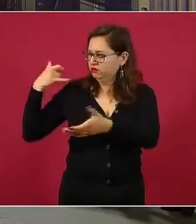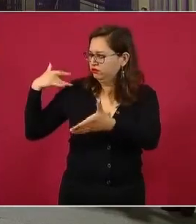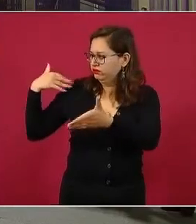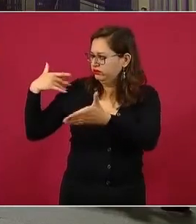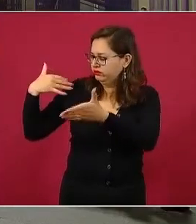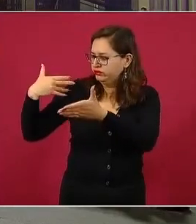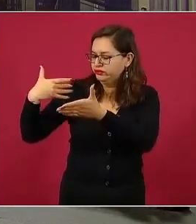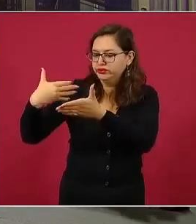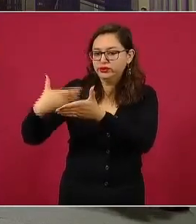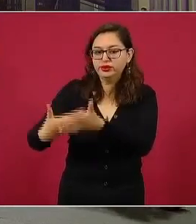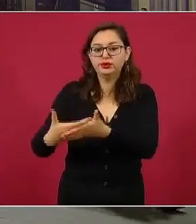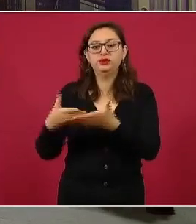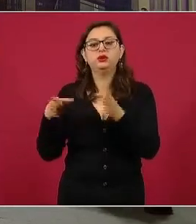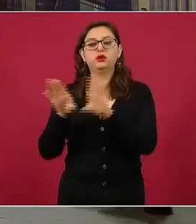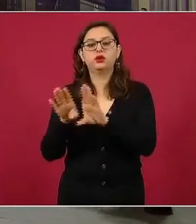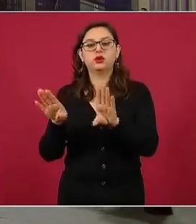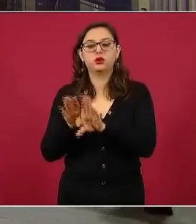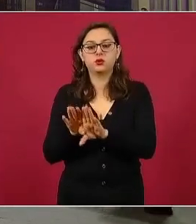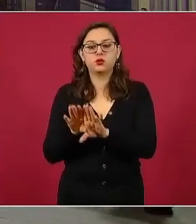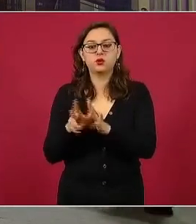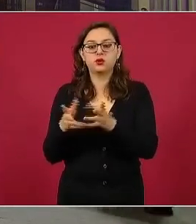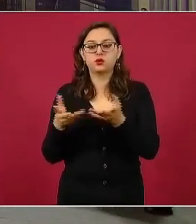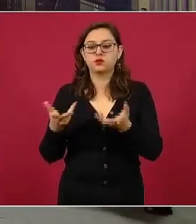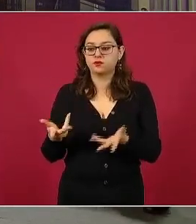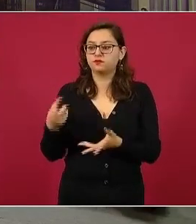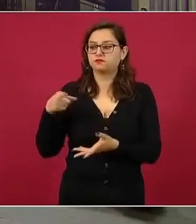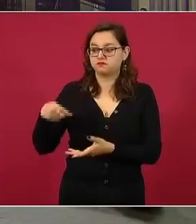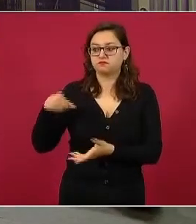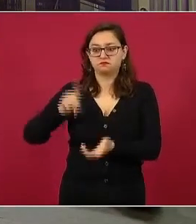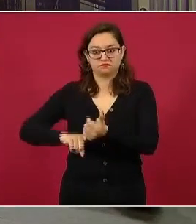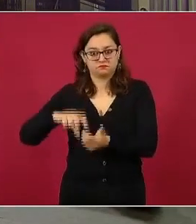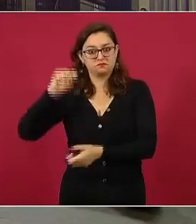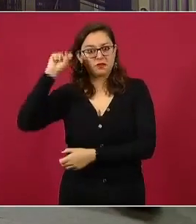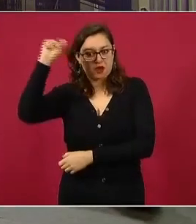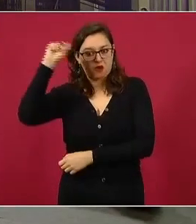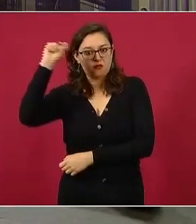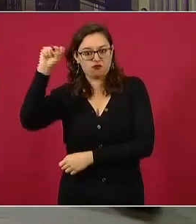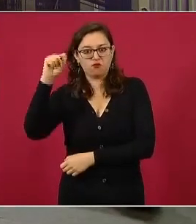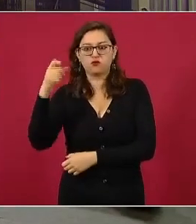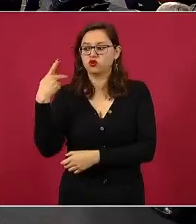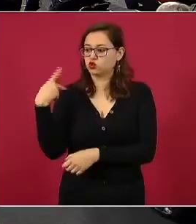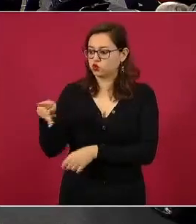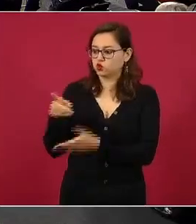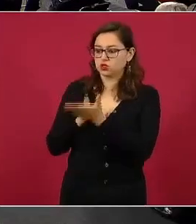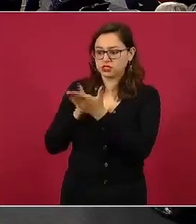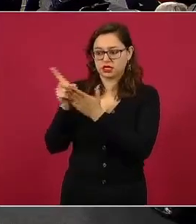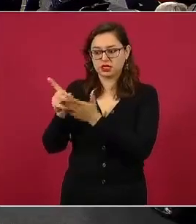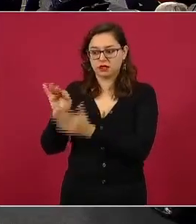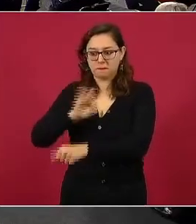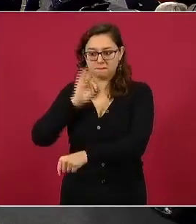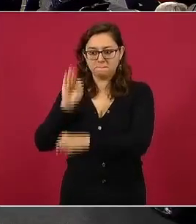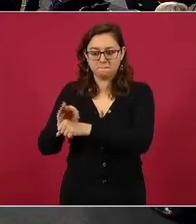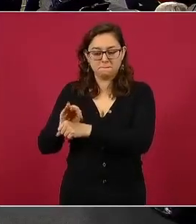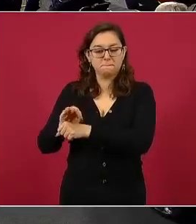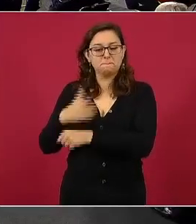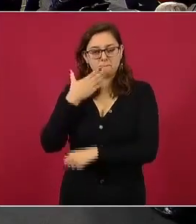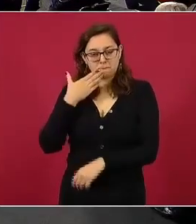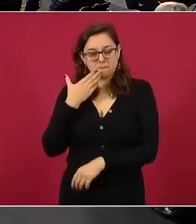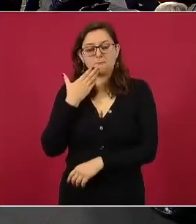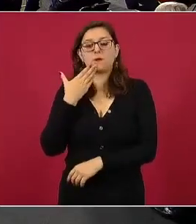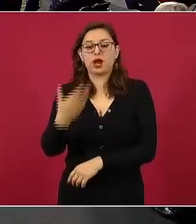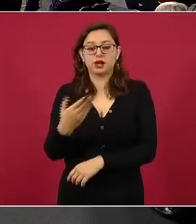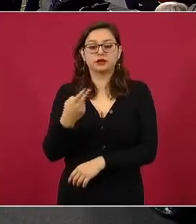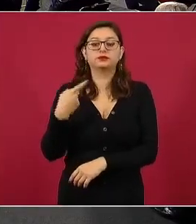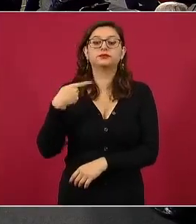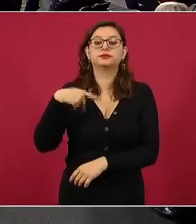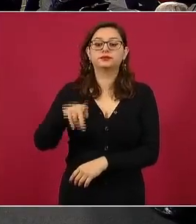Llegaron a formar tenían un sindicato muy fuerte de defensa de sus derechos, de honestidad. Sin embargo, bueno,